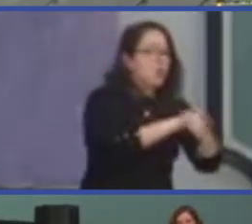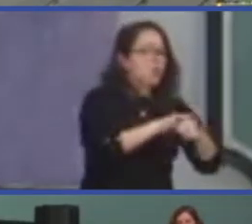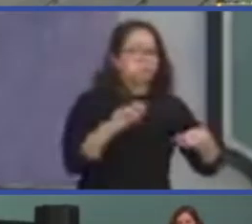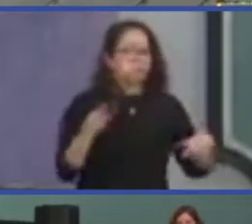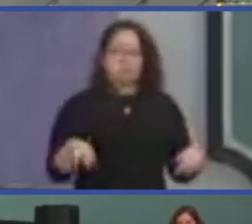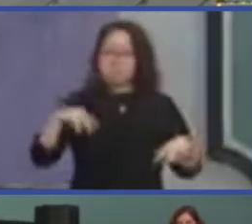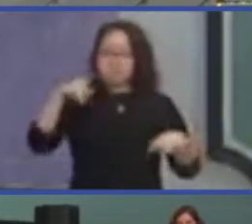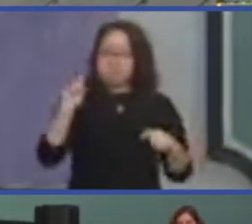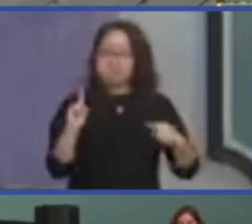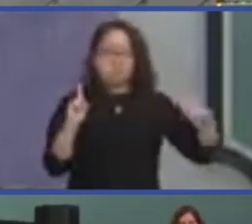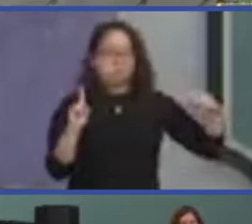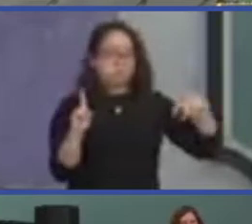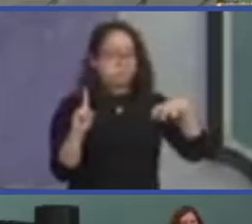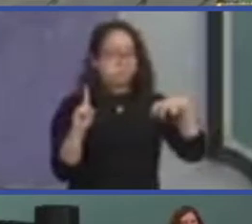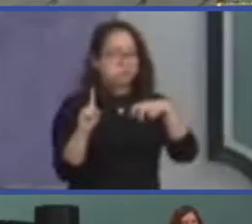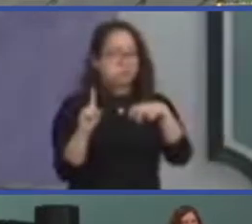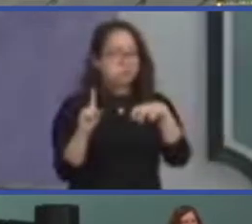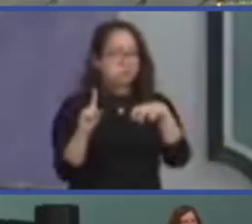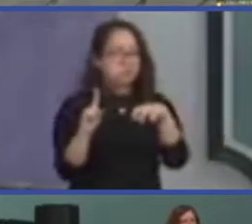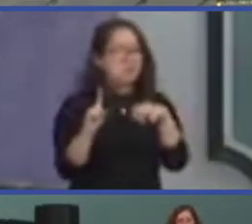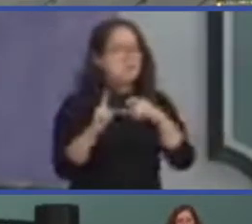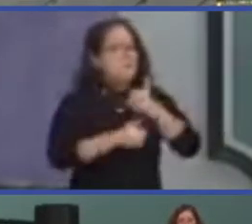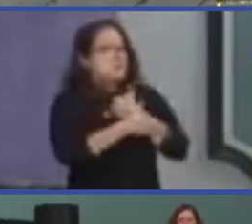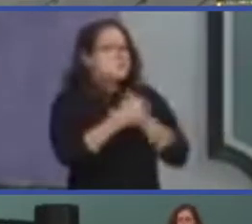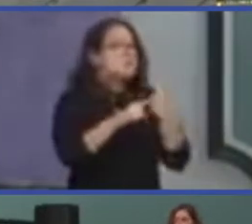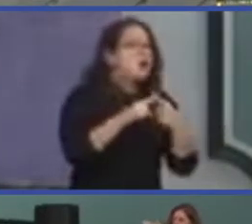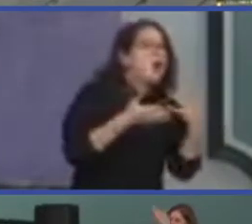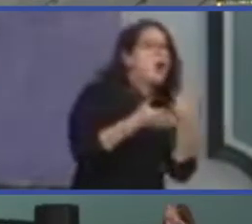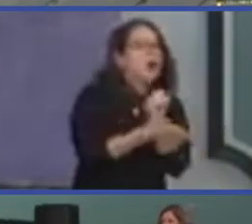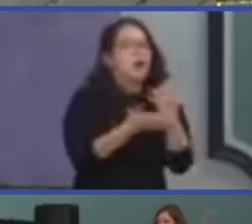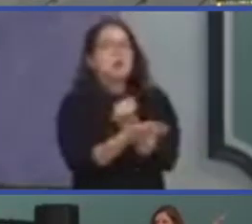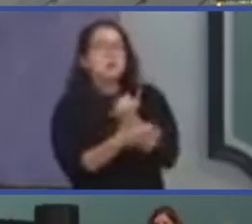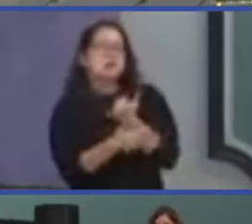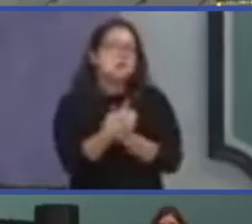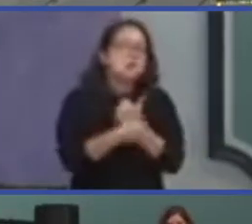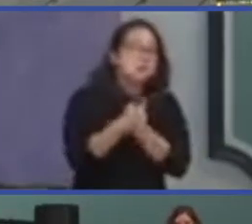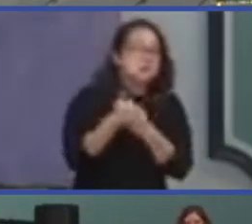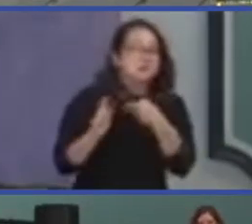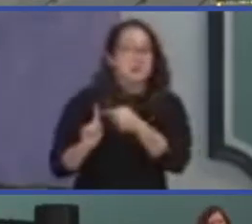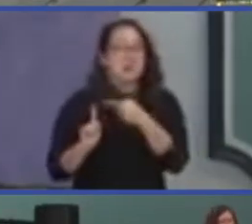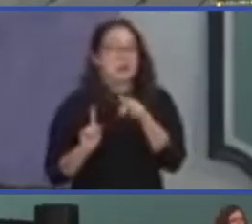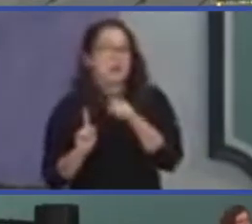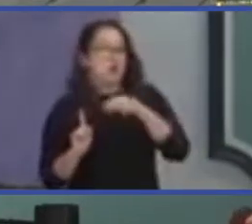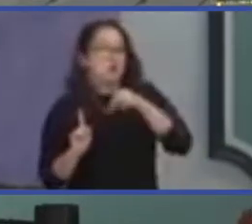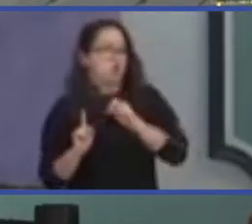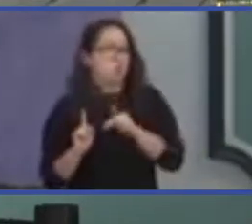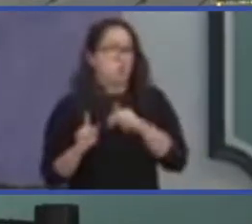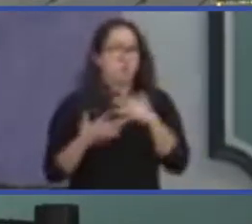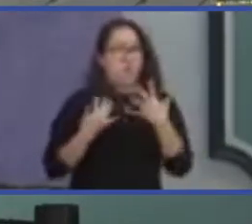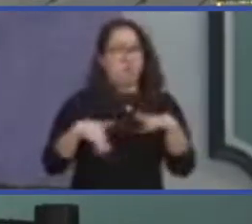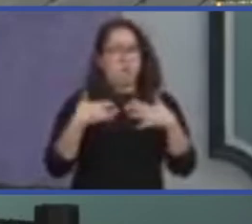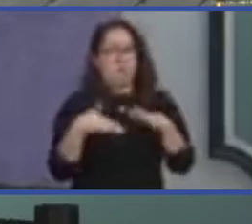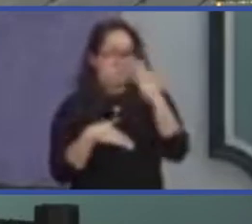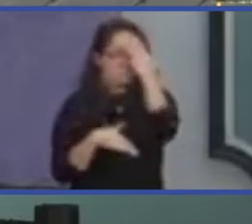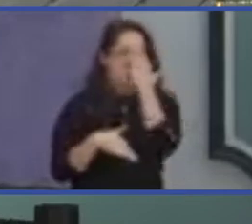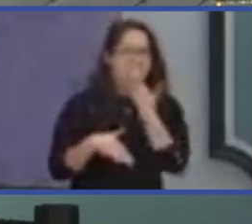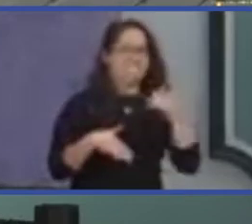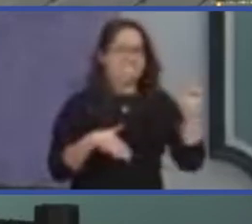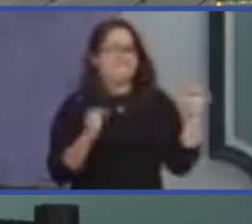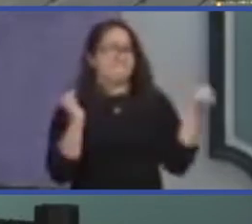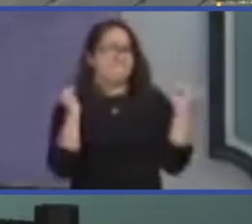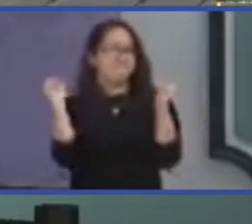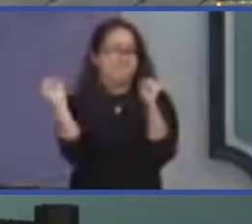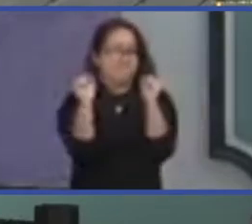competencias ¿no? que quién gana y todo el mundo dice bueno Zenón era un gran corredor atlético de las olimpiadas y entonces